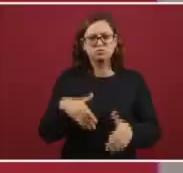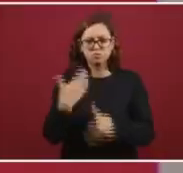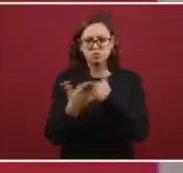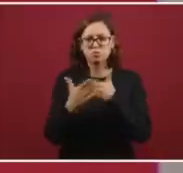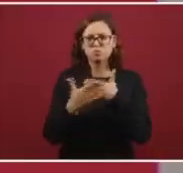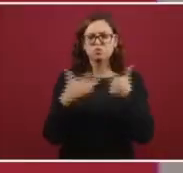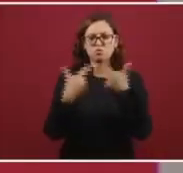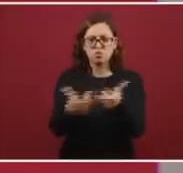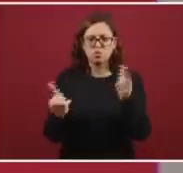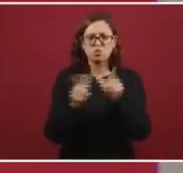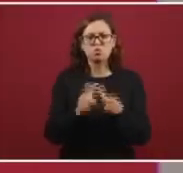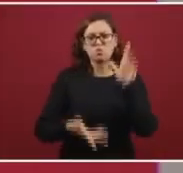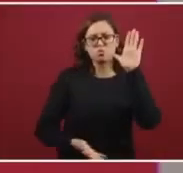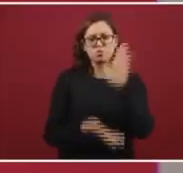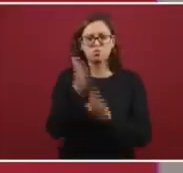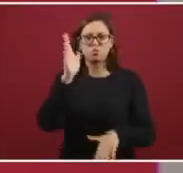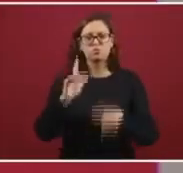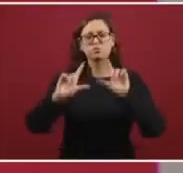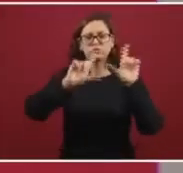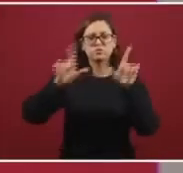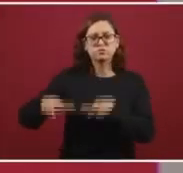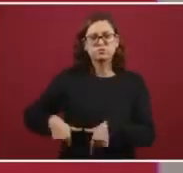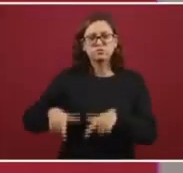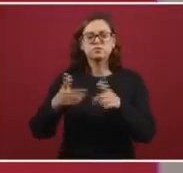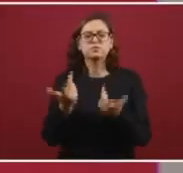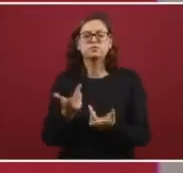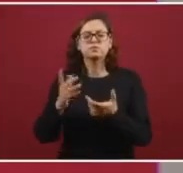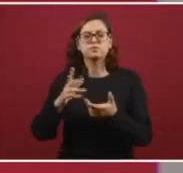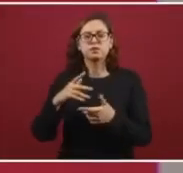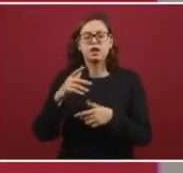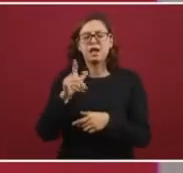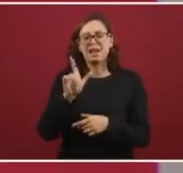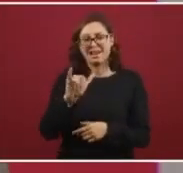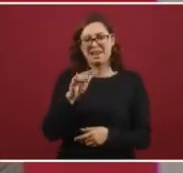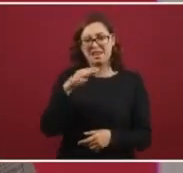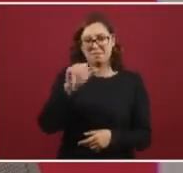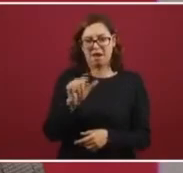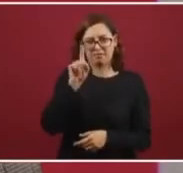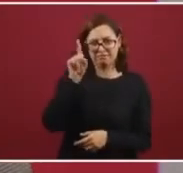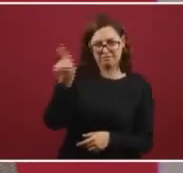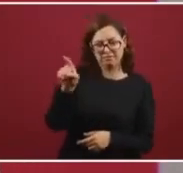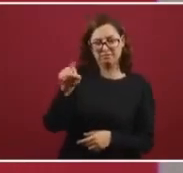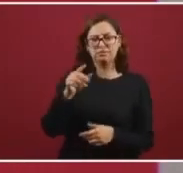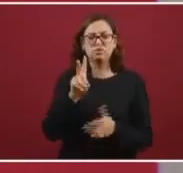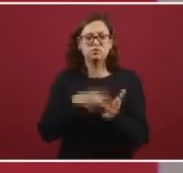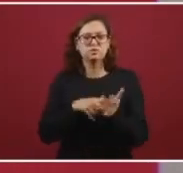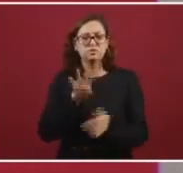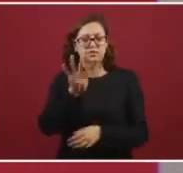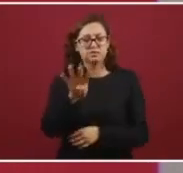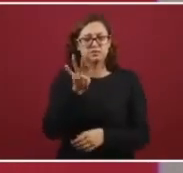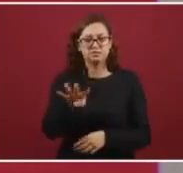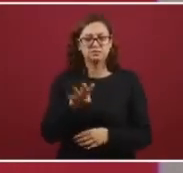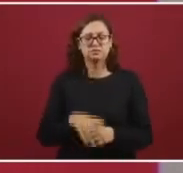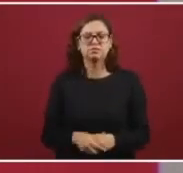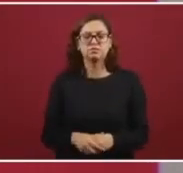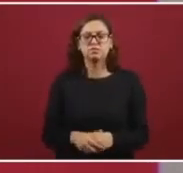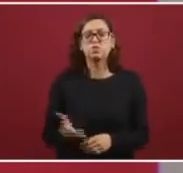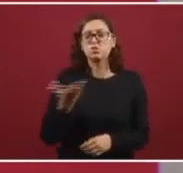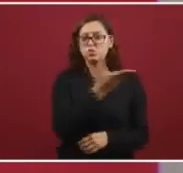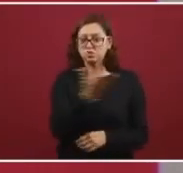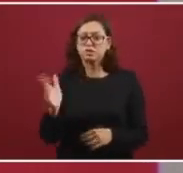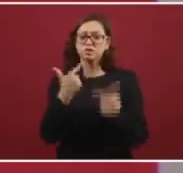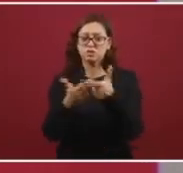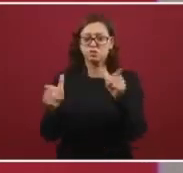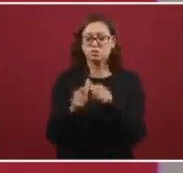Guevara, exhortó a los deportistas a disfrutar la justa continental. Ustedes forman parte de una delegación que representará a